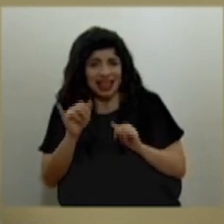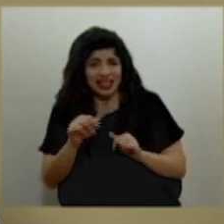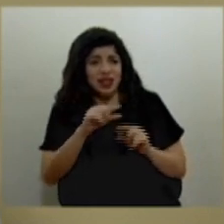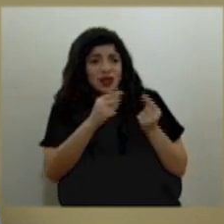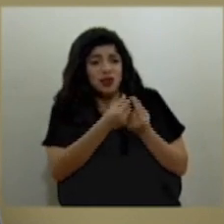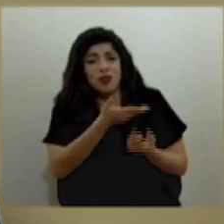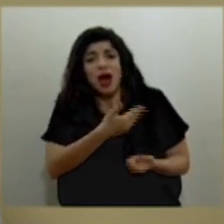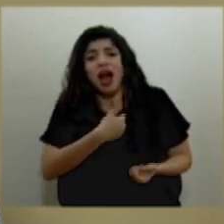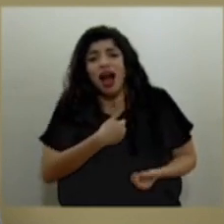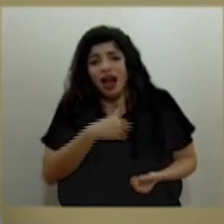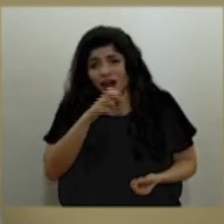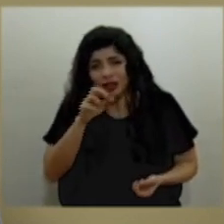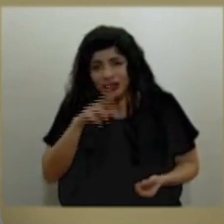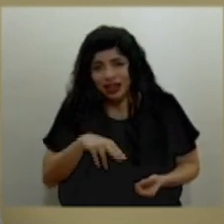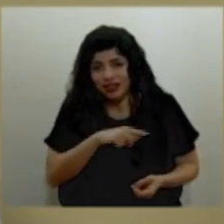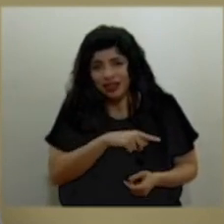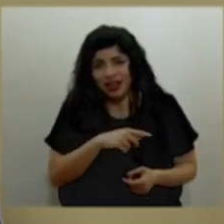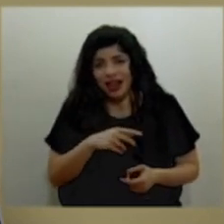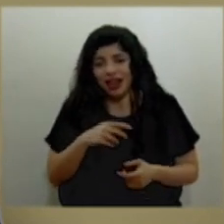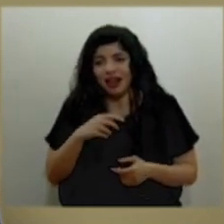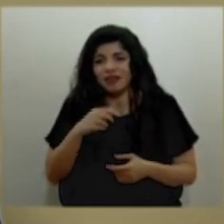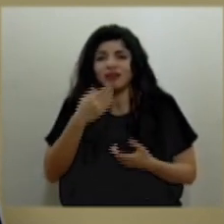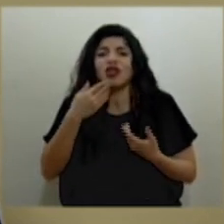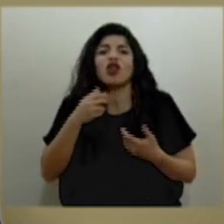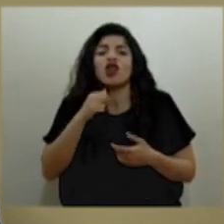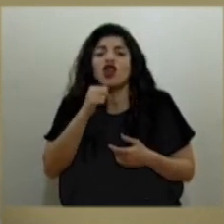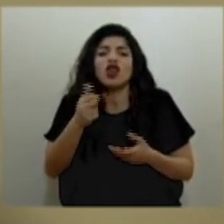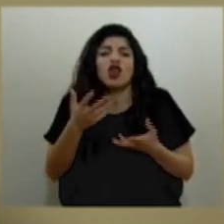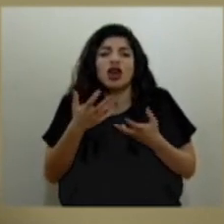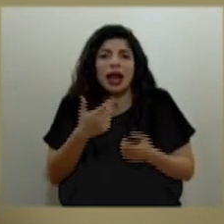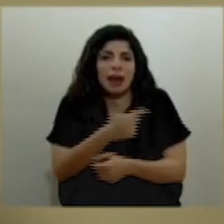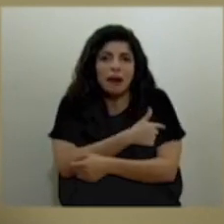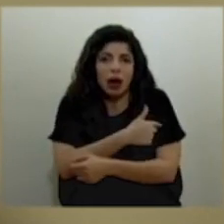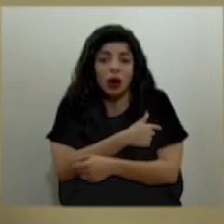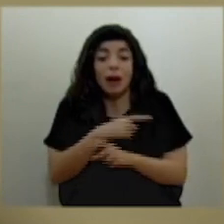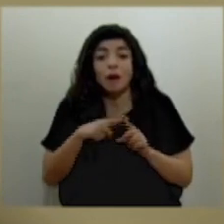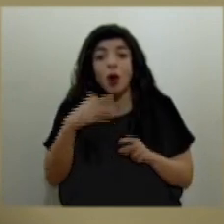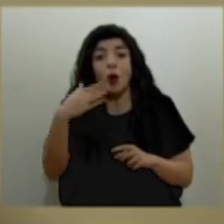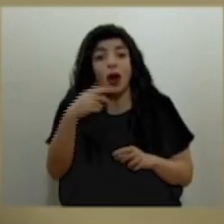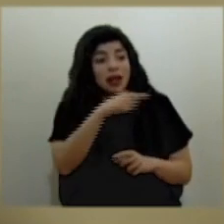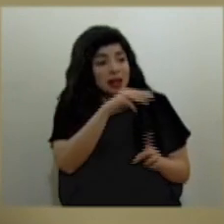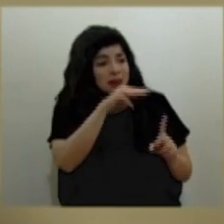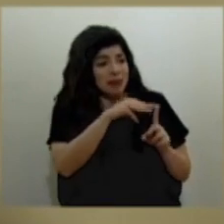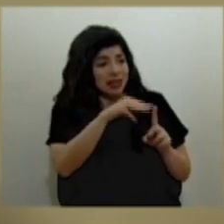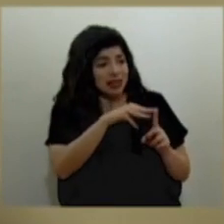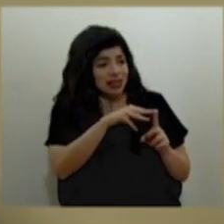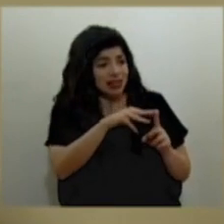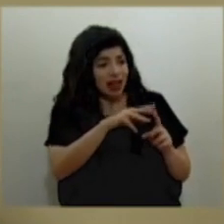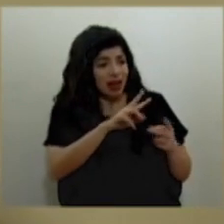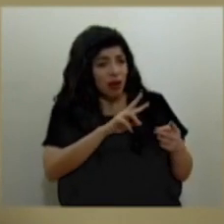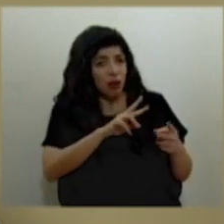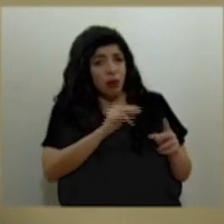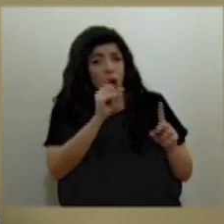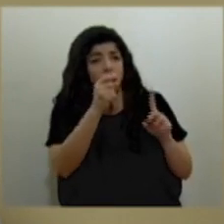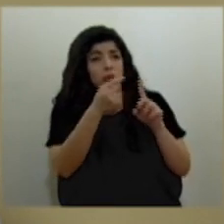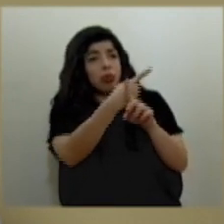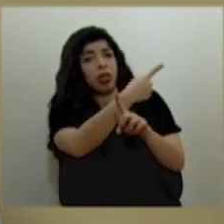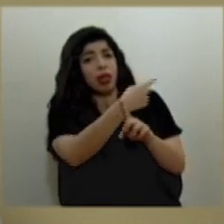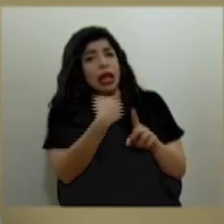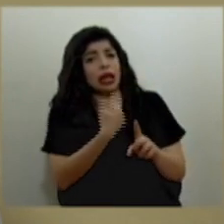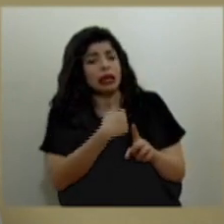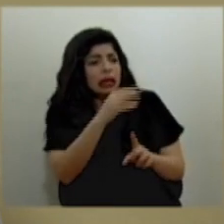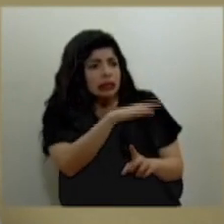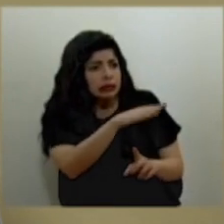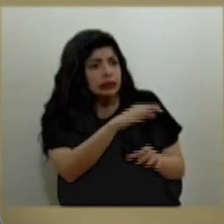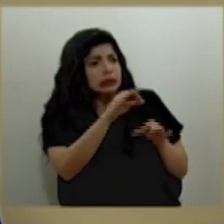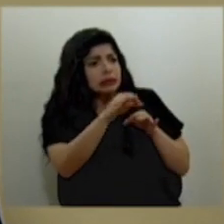nuestro país. Pero insisto en que hemos tratado, obviamente, cuando hay mensajes contrarios, hemos estado tratando de posicionar, ¿verdad? El valor, la importancia